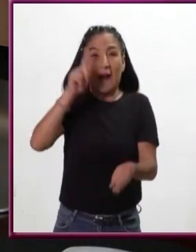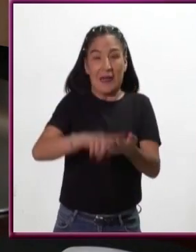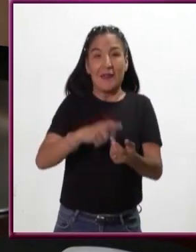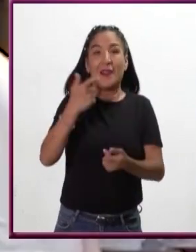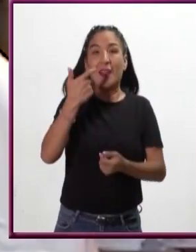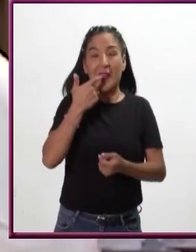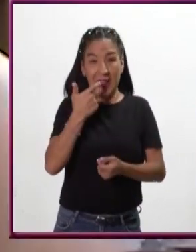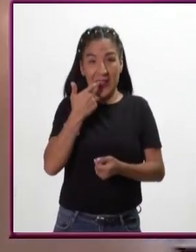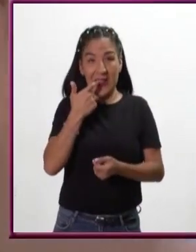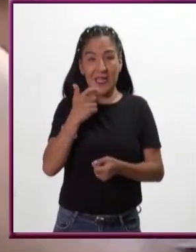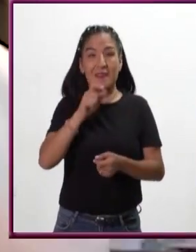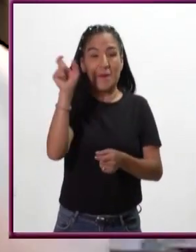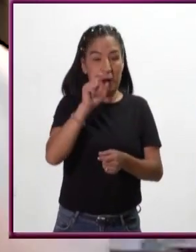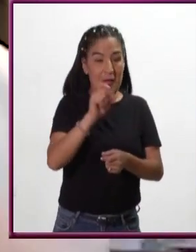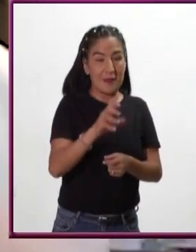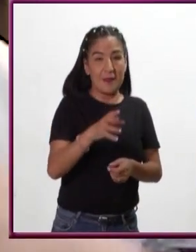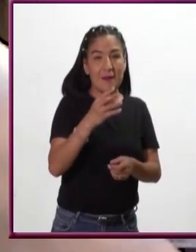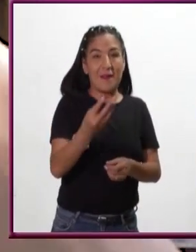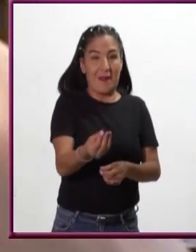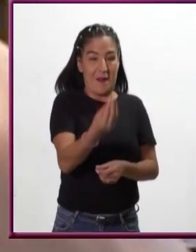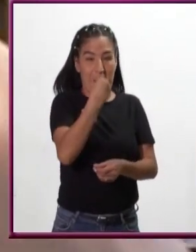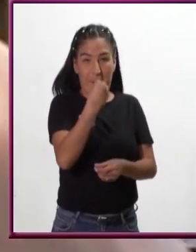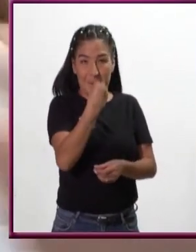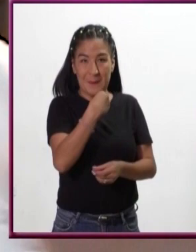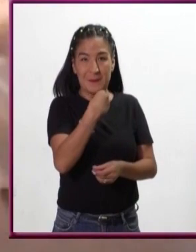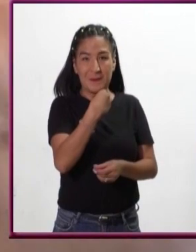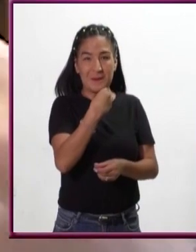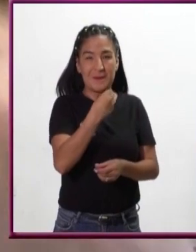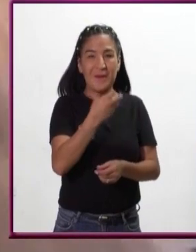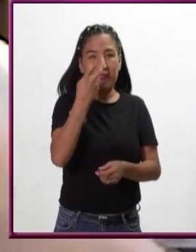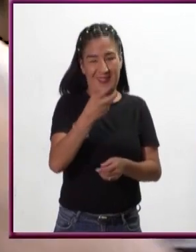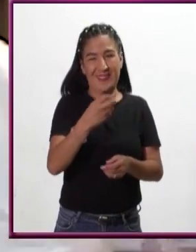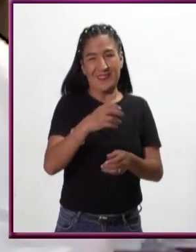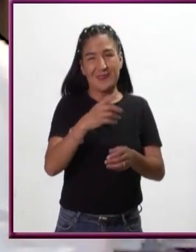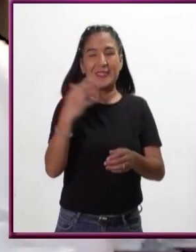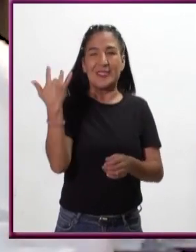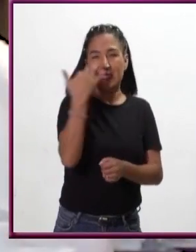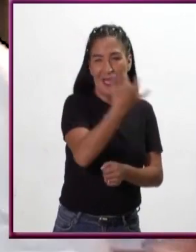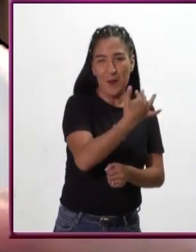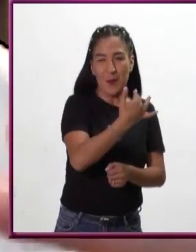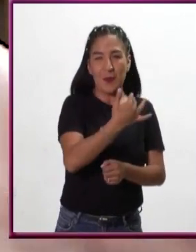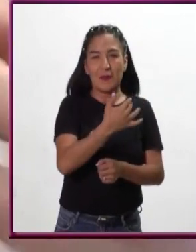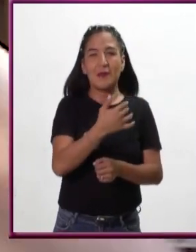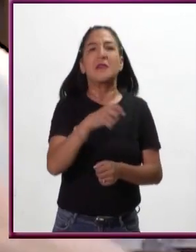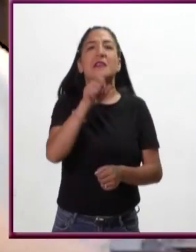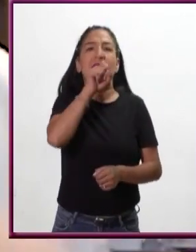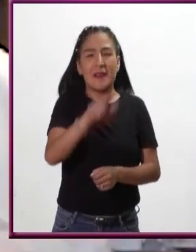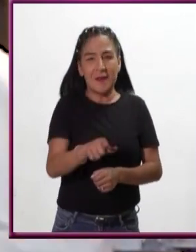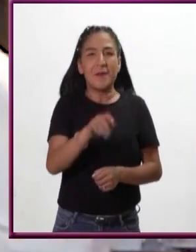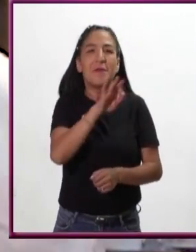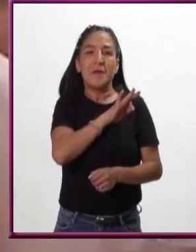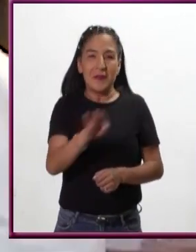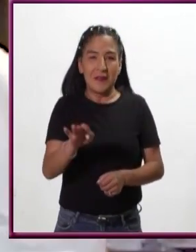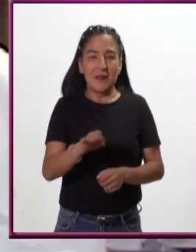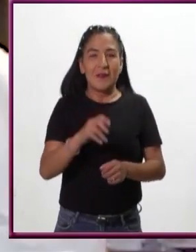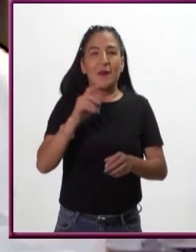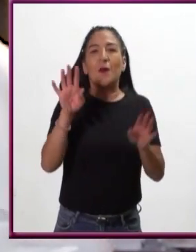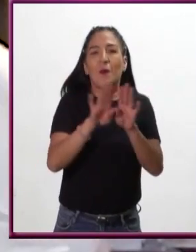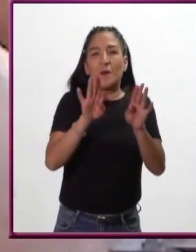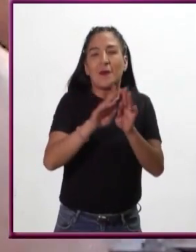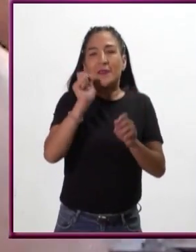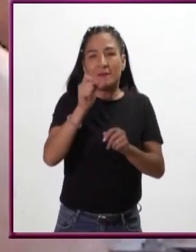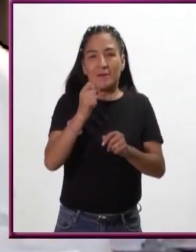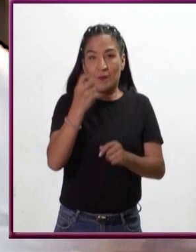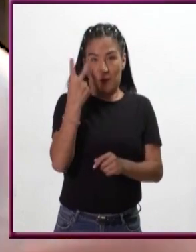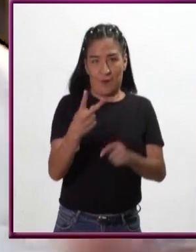lengua, al recibir estos estímulos, es capaz de